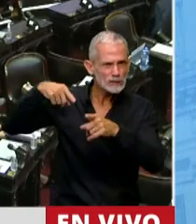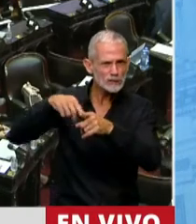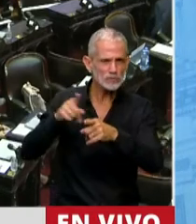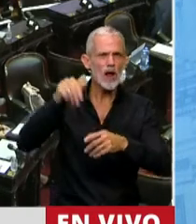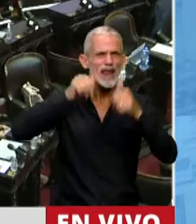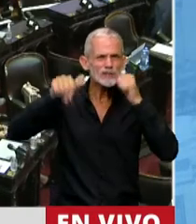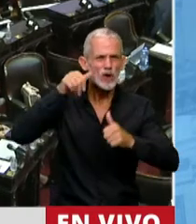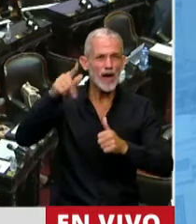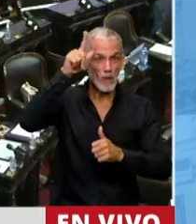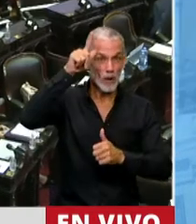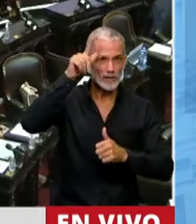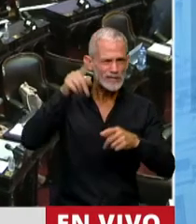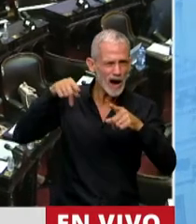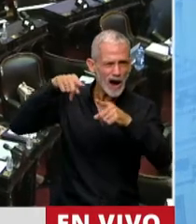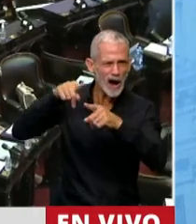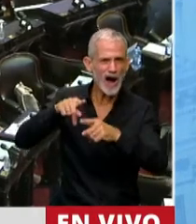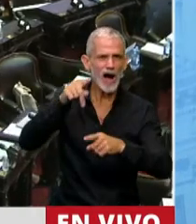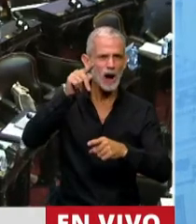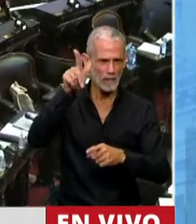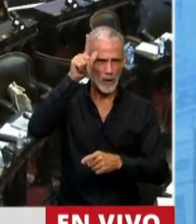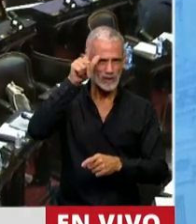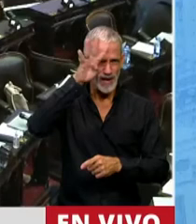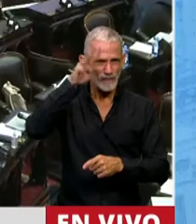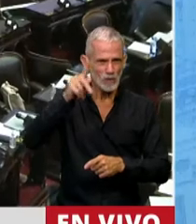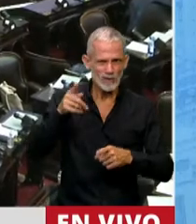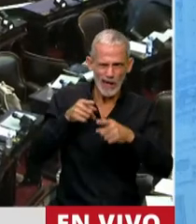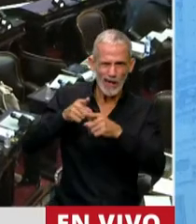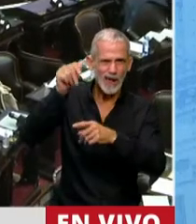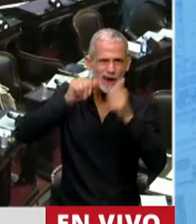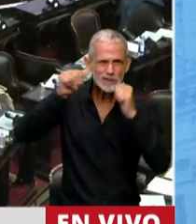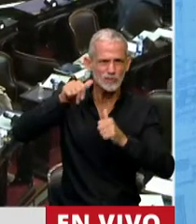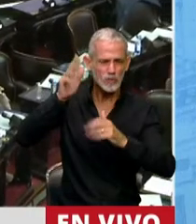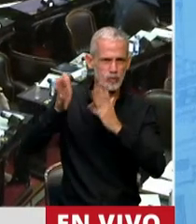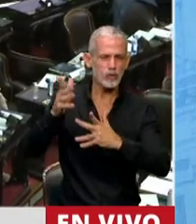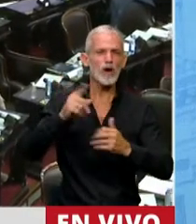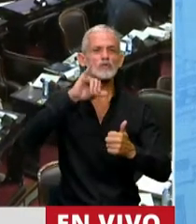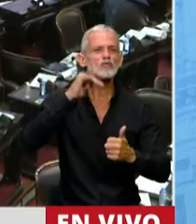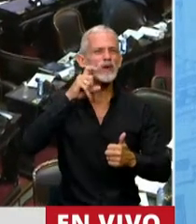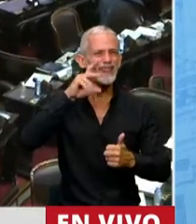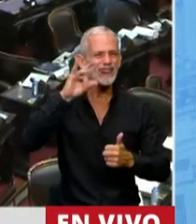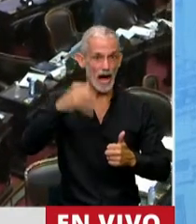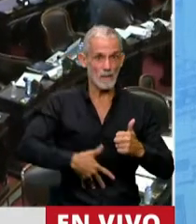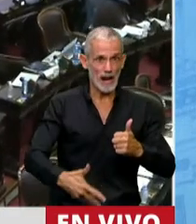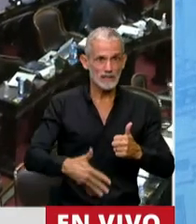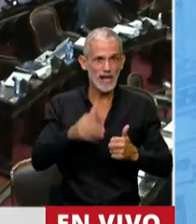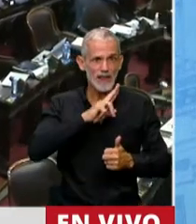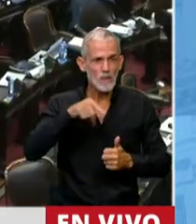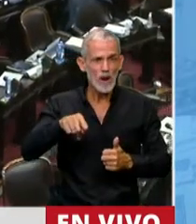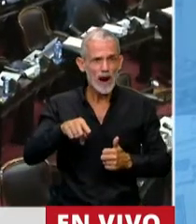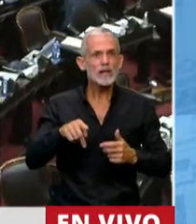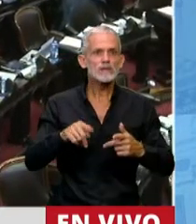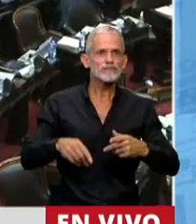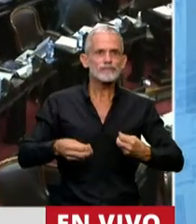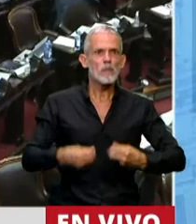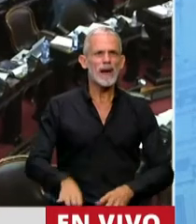lesionado por la policía de la provincia de formosa como bien se decía su nilda gómez embarazada que ha perdido